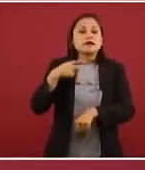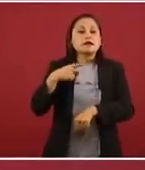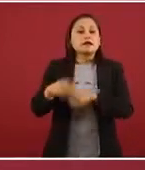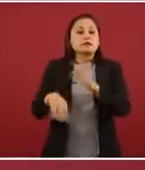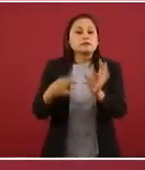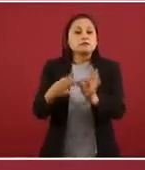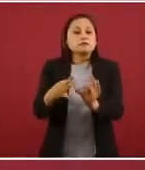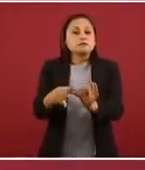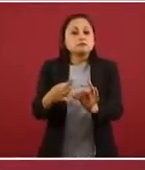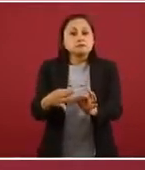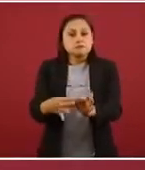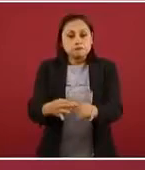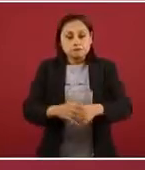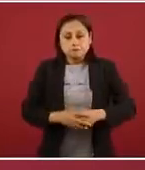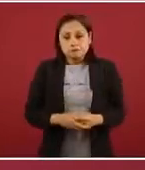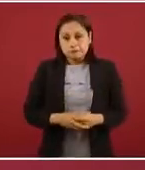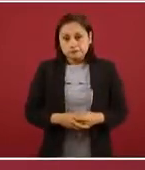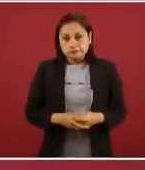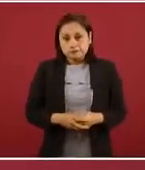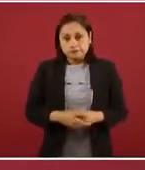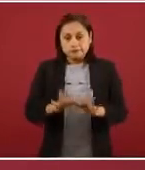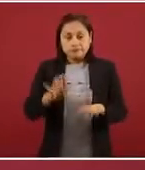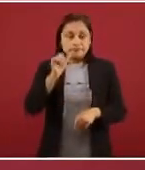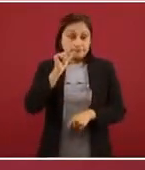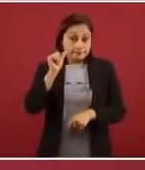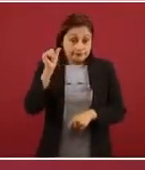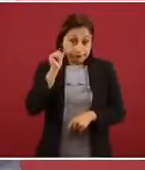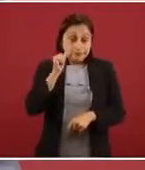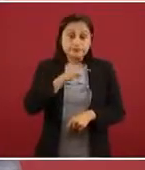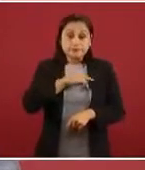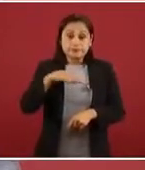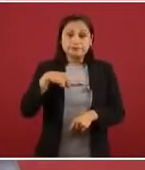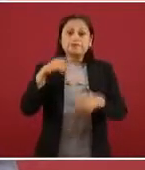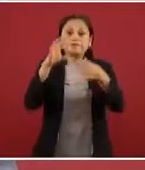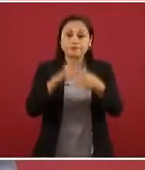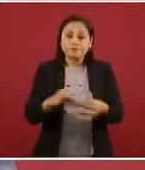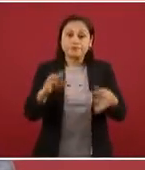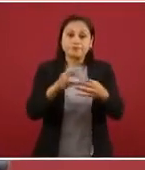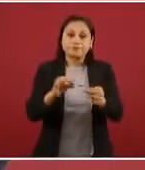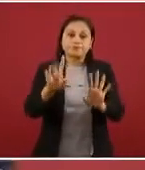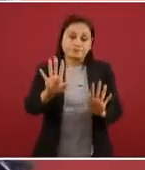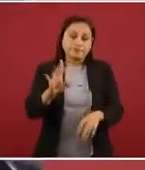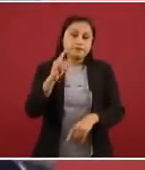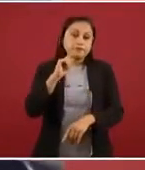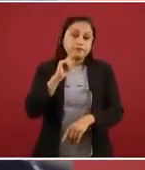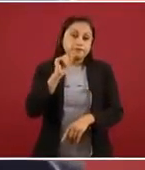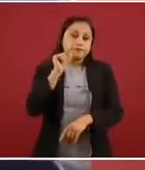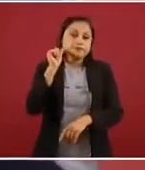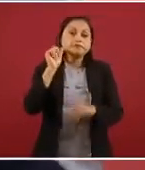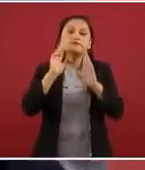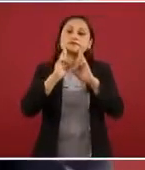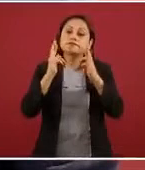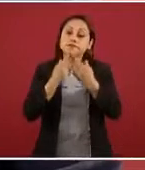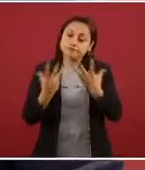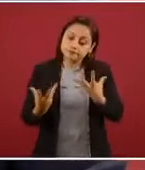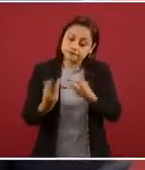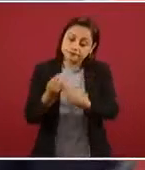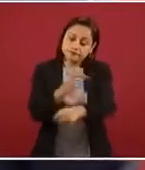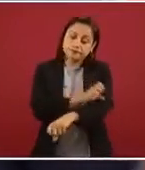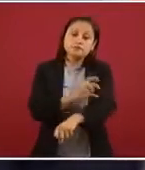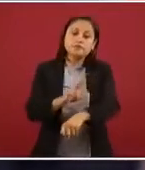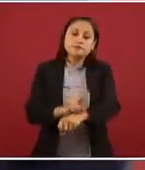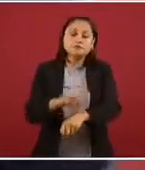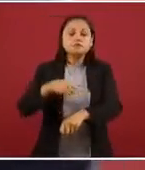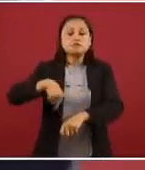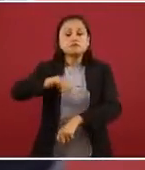Ayer hablamos también, por eso fue la reunión, de que el año